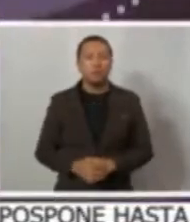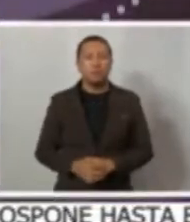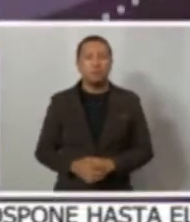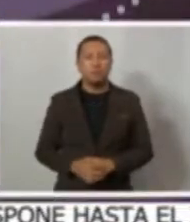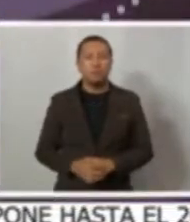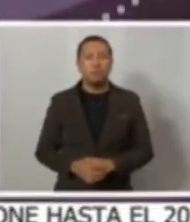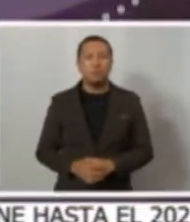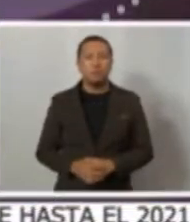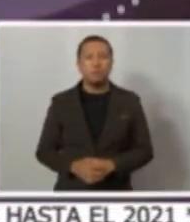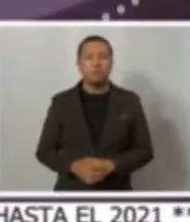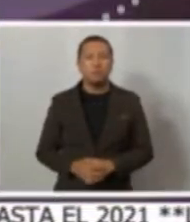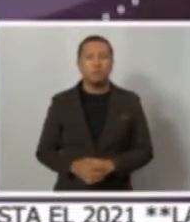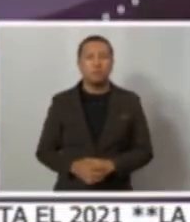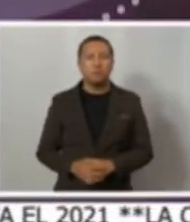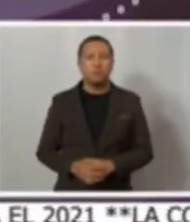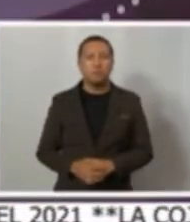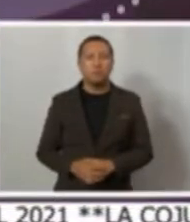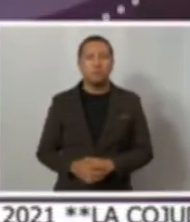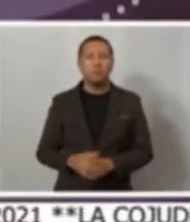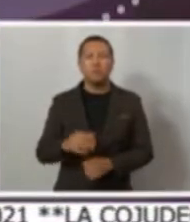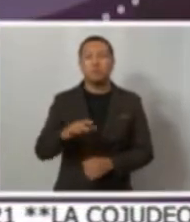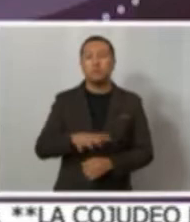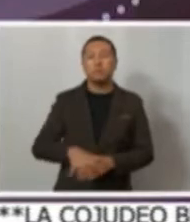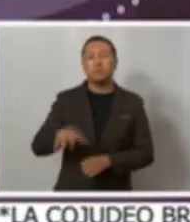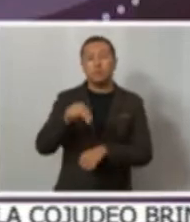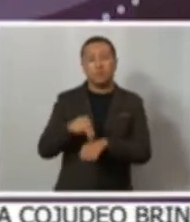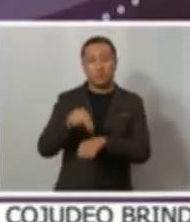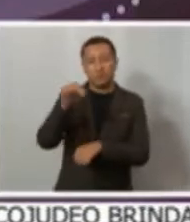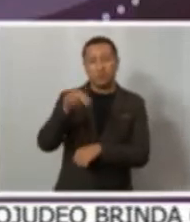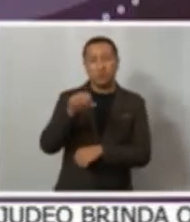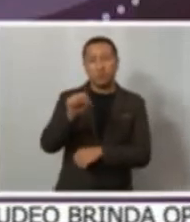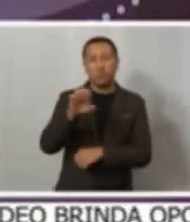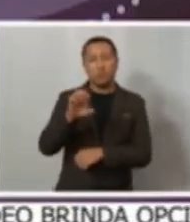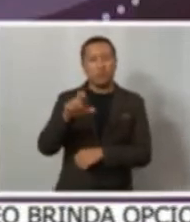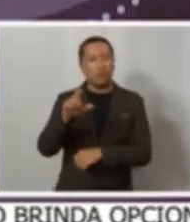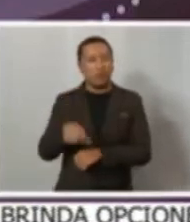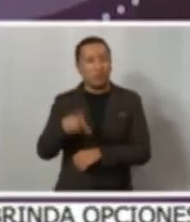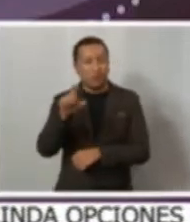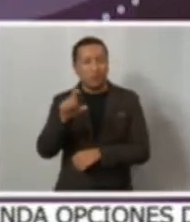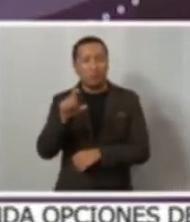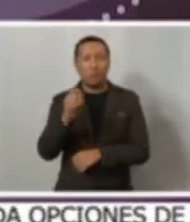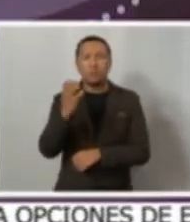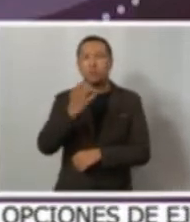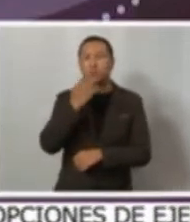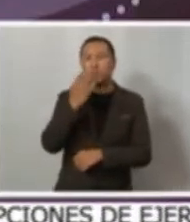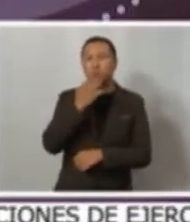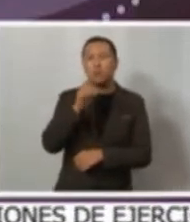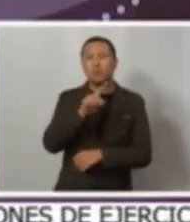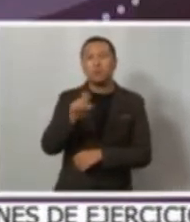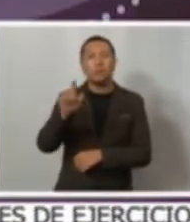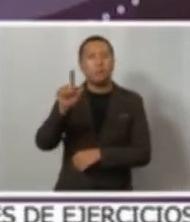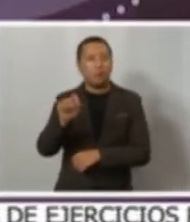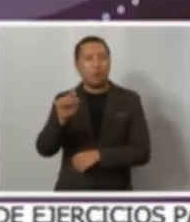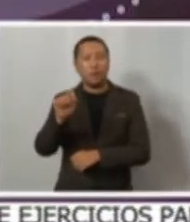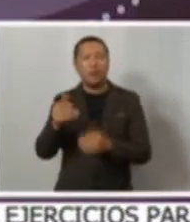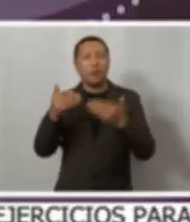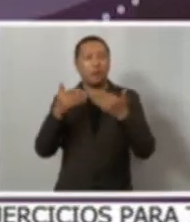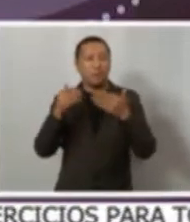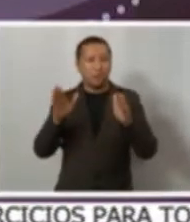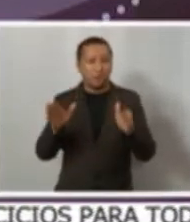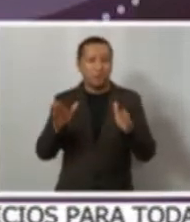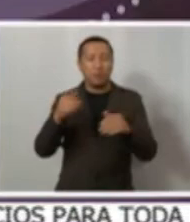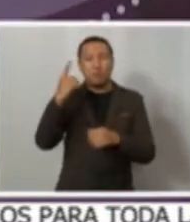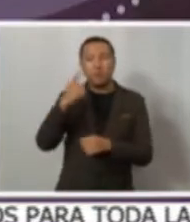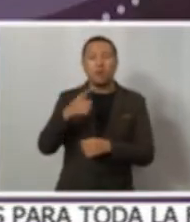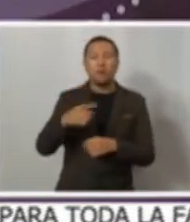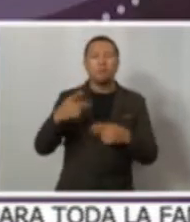la Secretaría de Educación de Quintana Roo, en la zona norte, habilitó 130 escuelas como refugios anticiclónicos seguros para las familias en